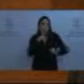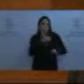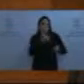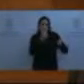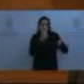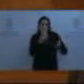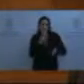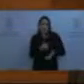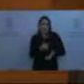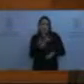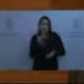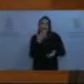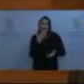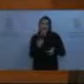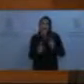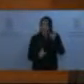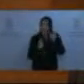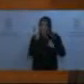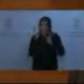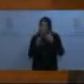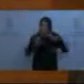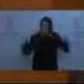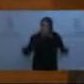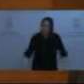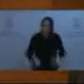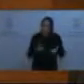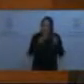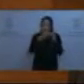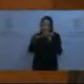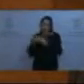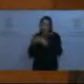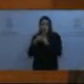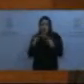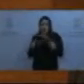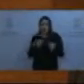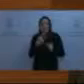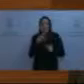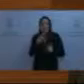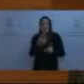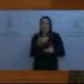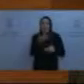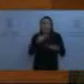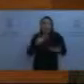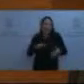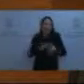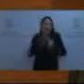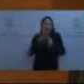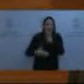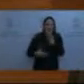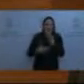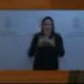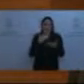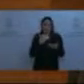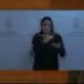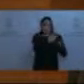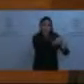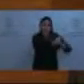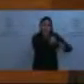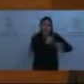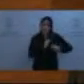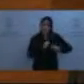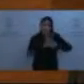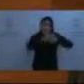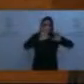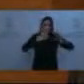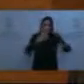hizo referencia en esas actividades de promoción de las comunidades asturianas a algún tipo de limitación, y su respuesta rotunda y